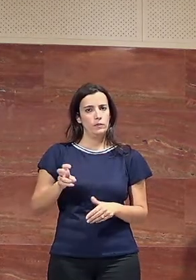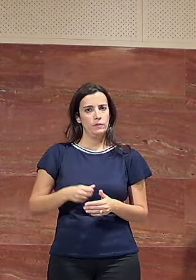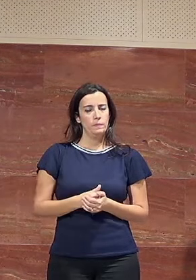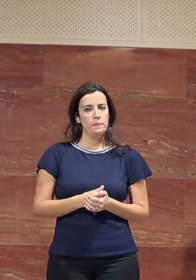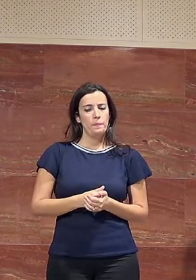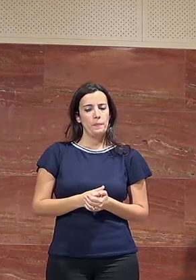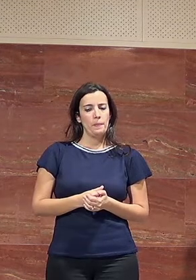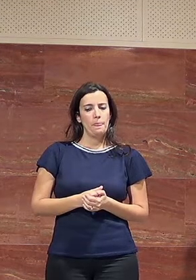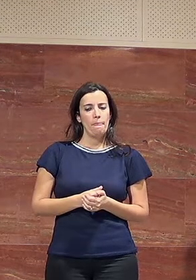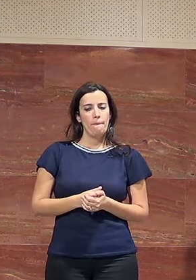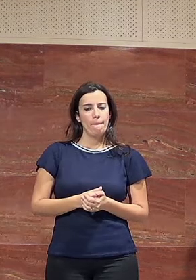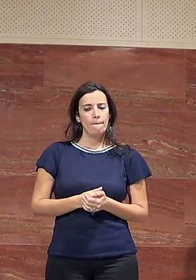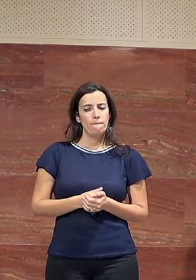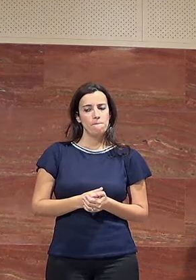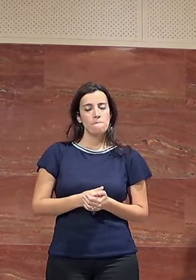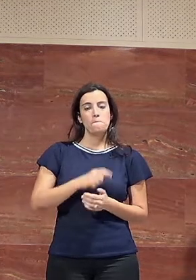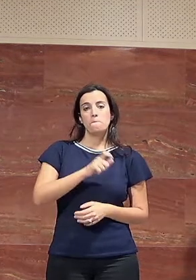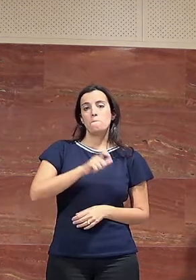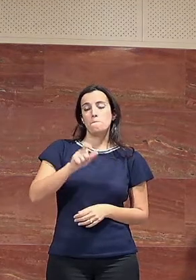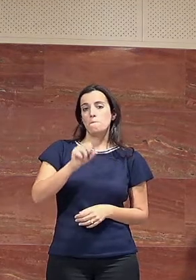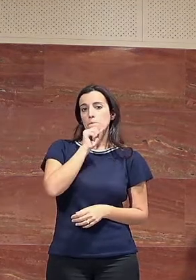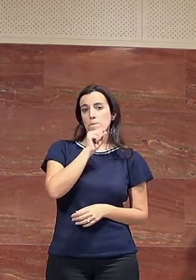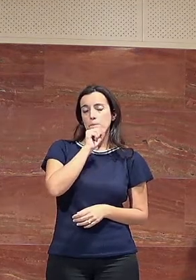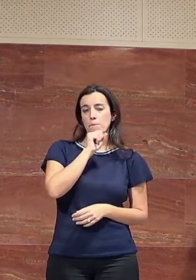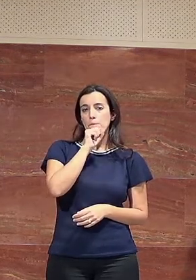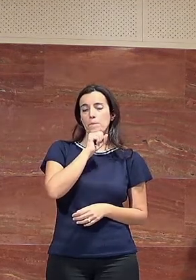Las personas de esa edad